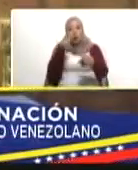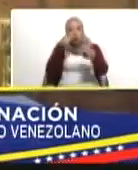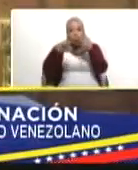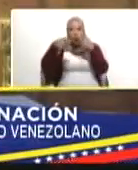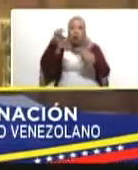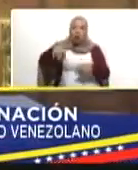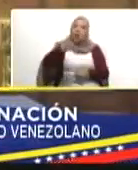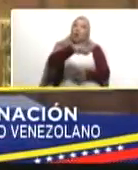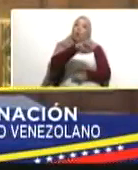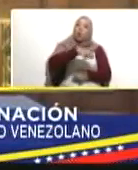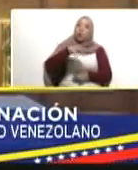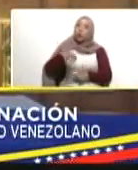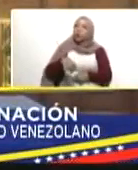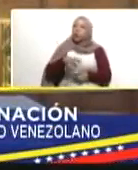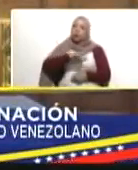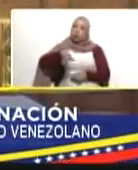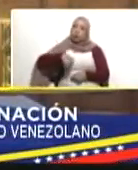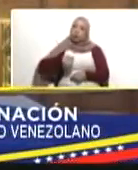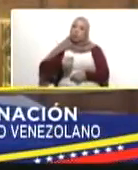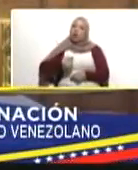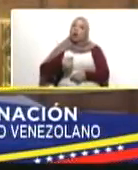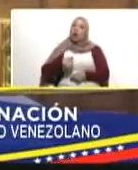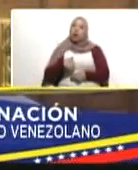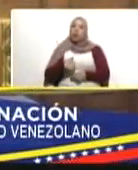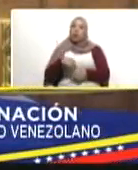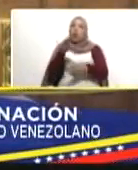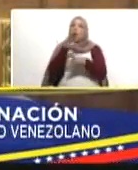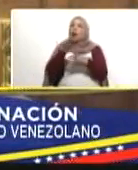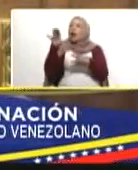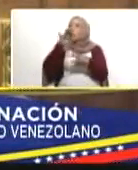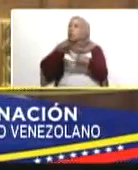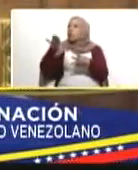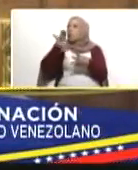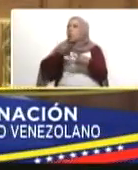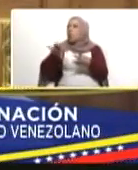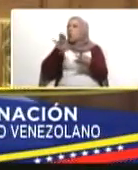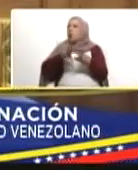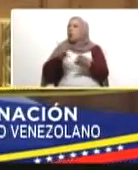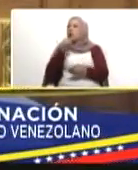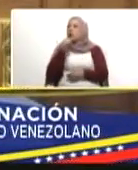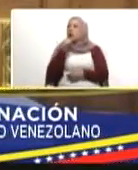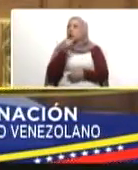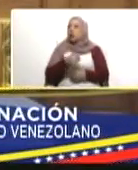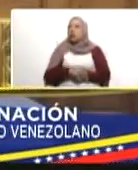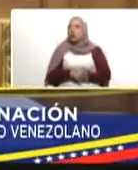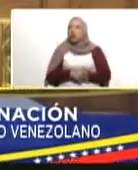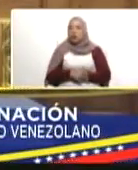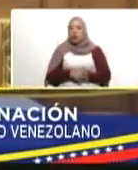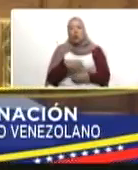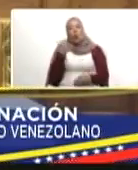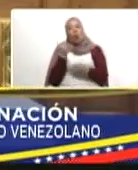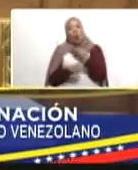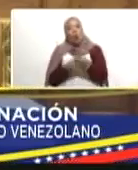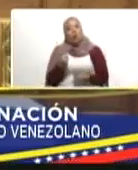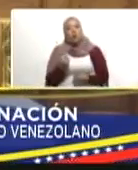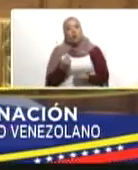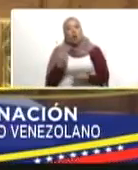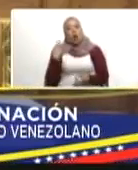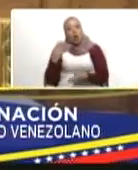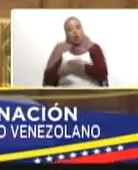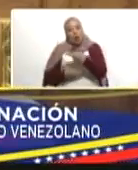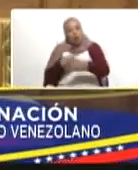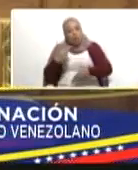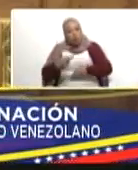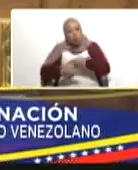territorial que nosotros no hemos caracterizado que nos hemos caracterizado por ser una Revolución